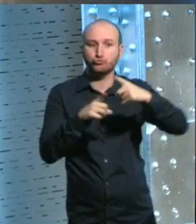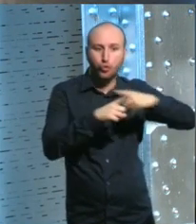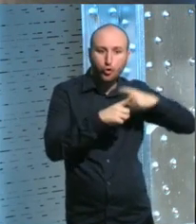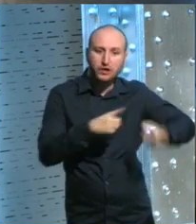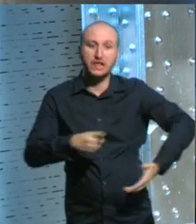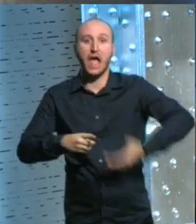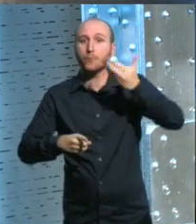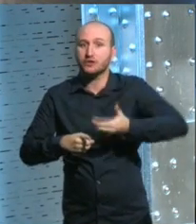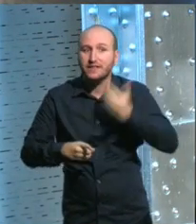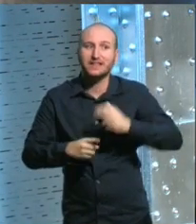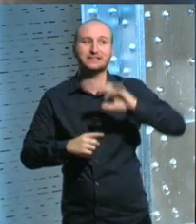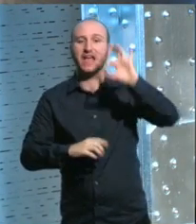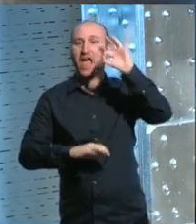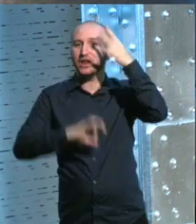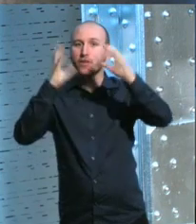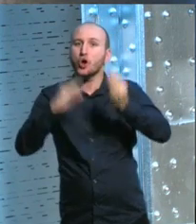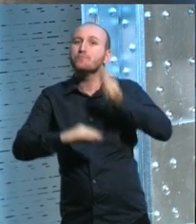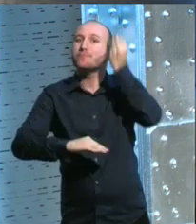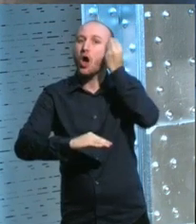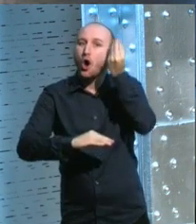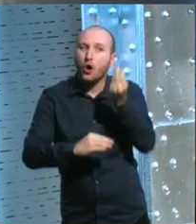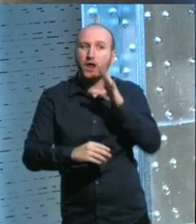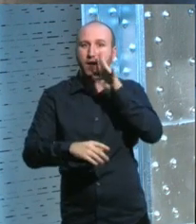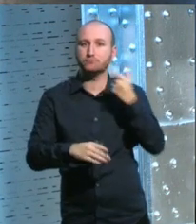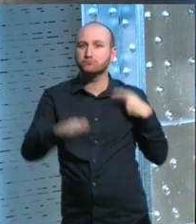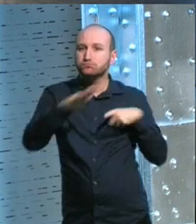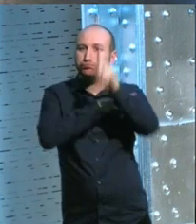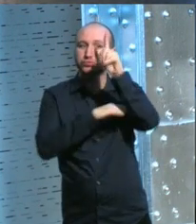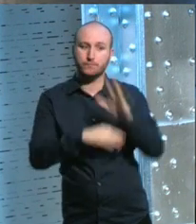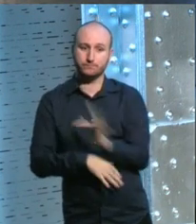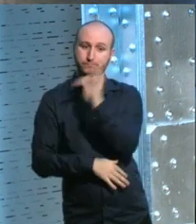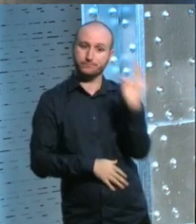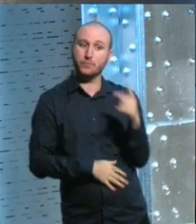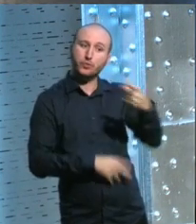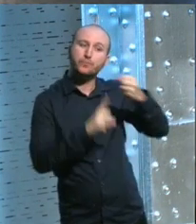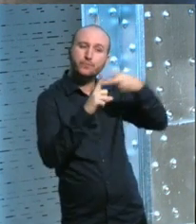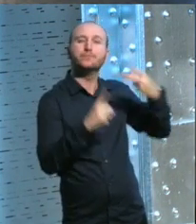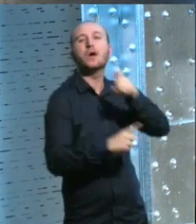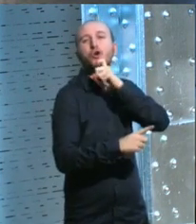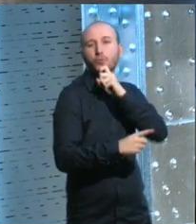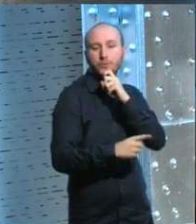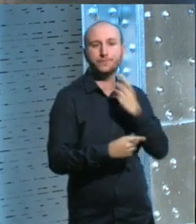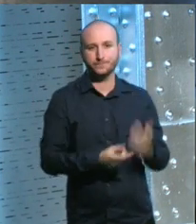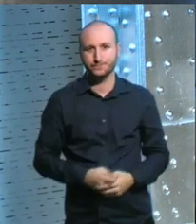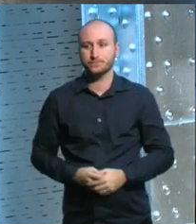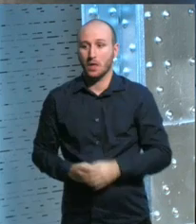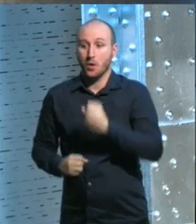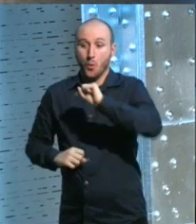que favorecen la innovación. Tu turno, cuéntanos cómo lo ves. Entonces, en primer